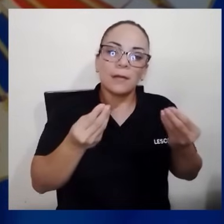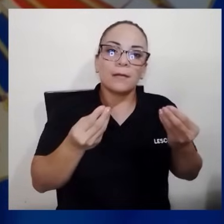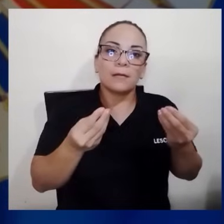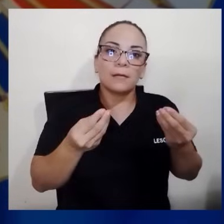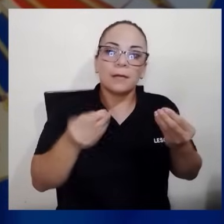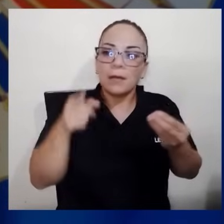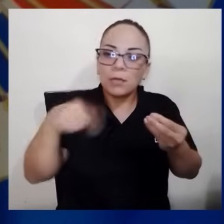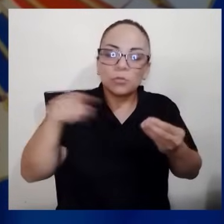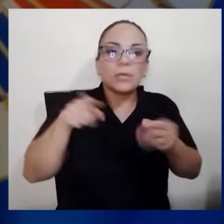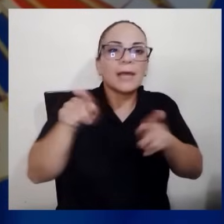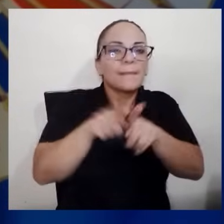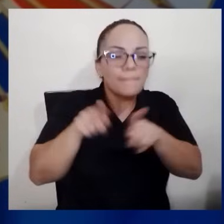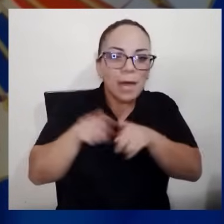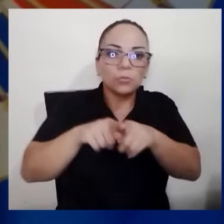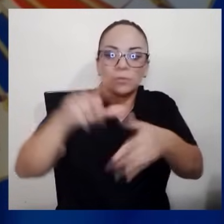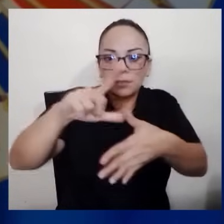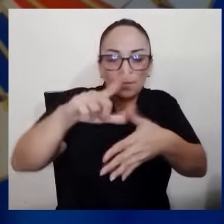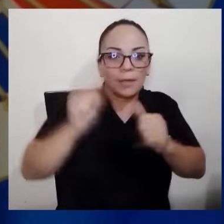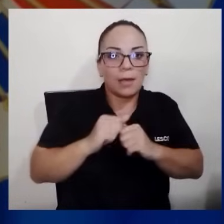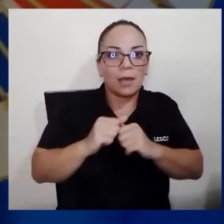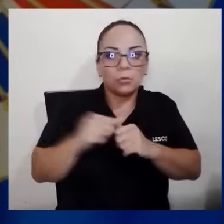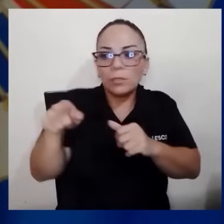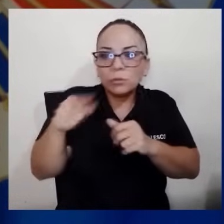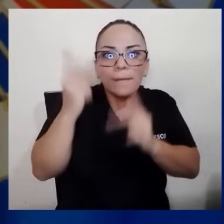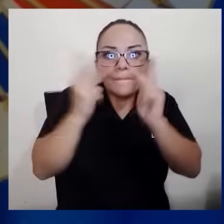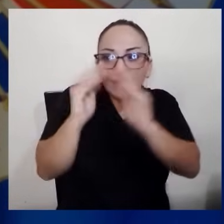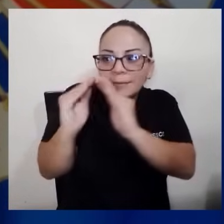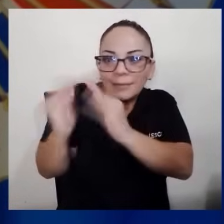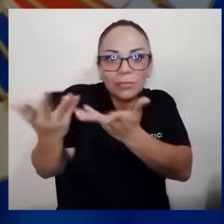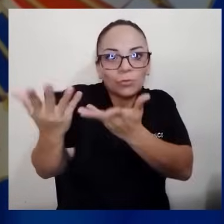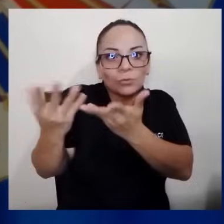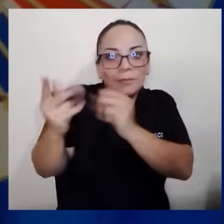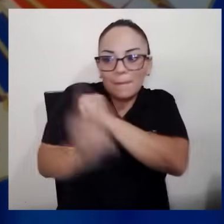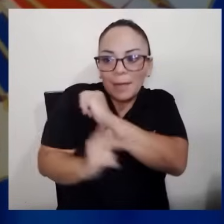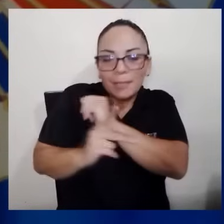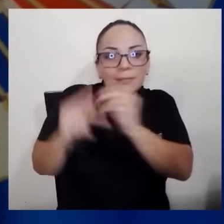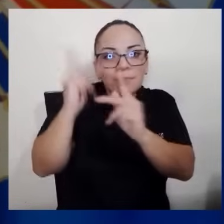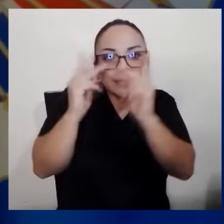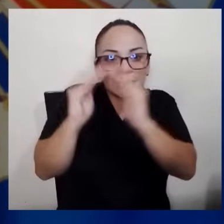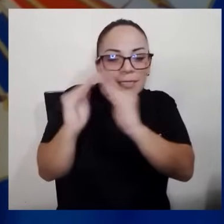latinoamericanos tengan que enfrentarse a esa